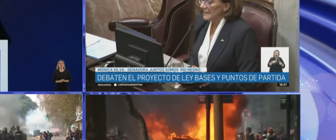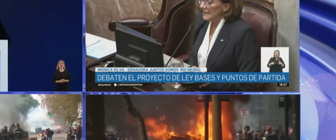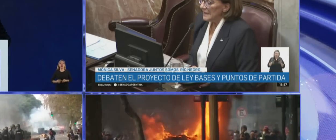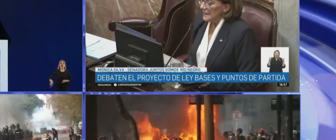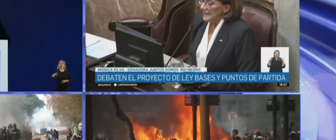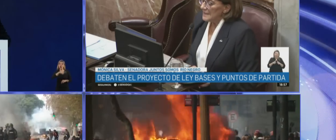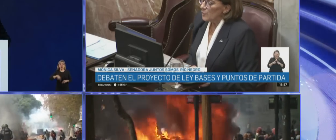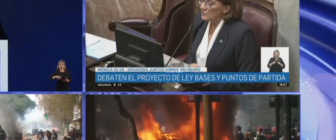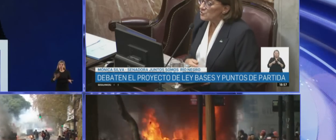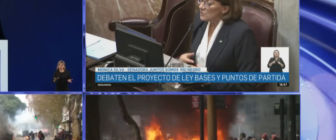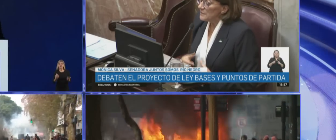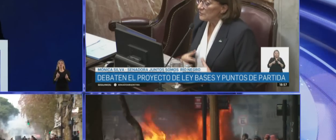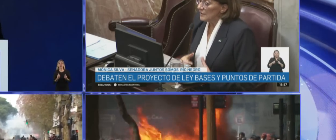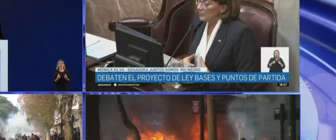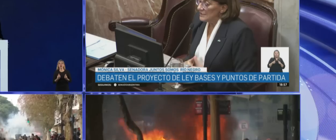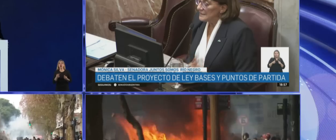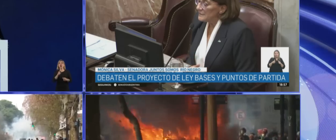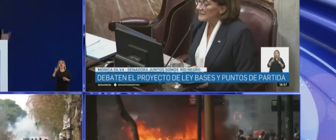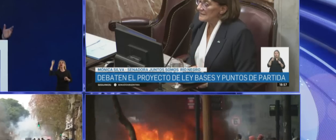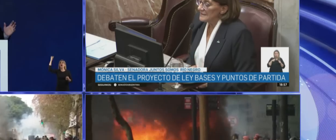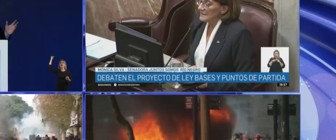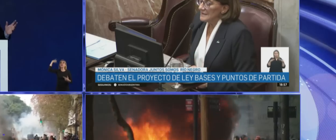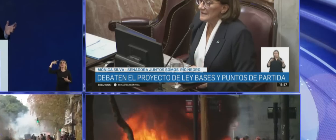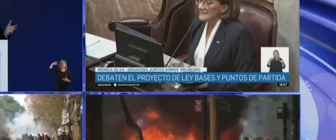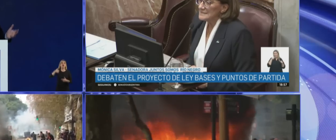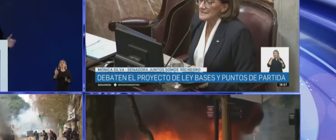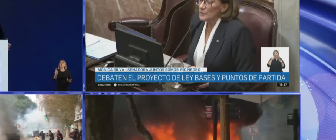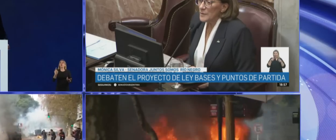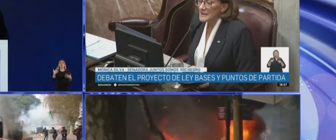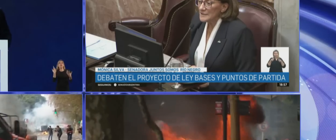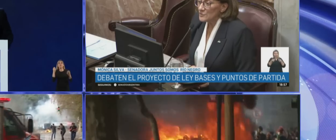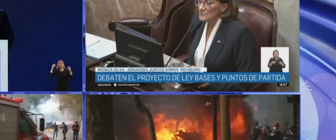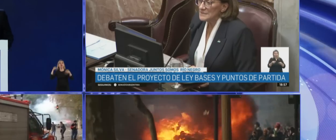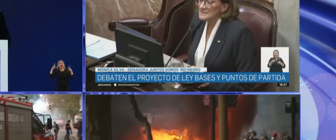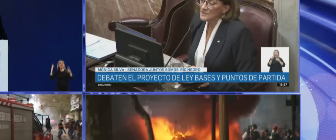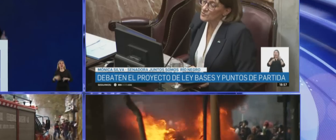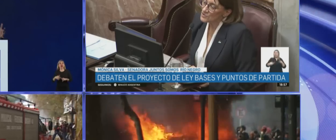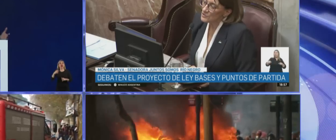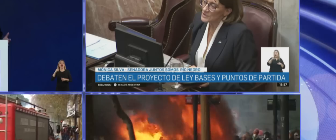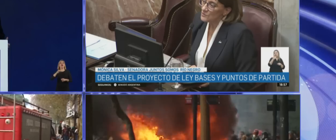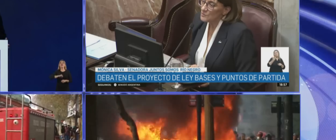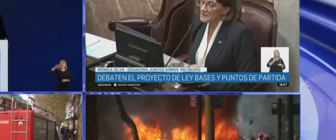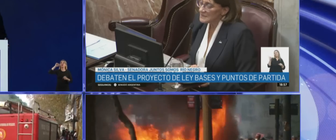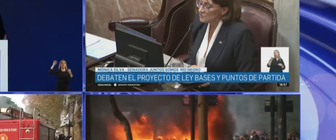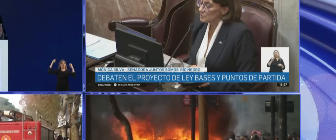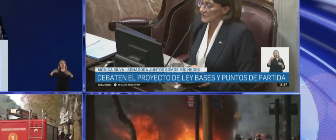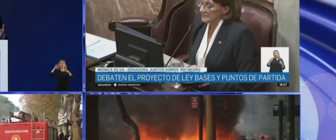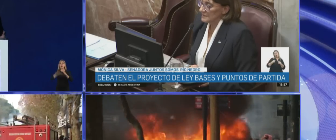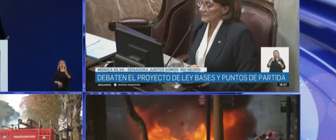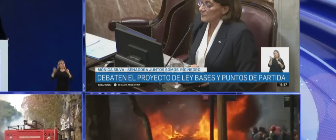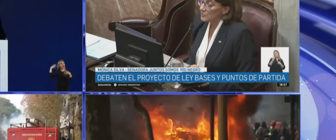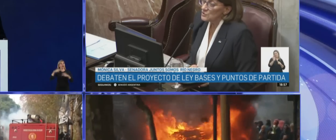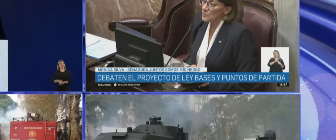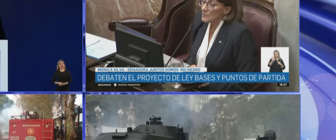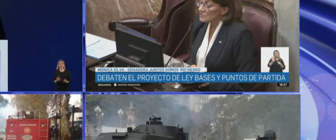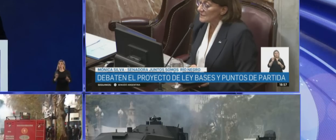haciendo porque aparte no es que baja, porque, por arte de magia baja la inflación, hay un programa que es lo que